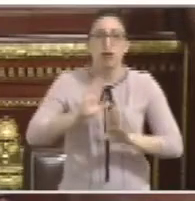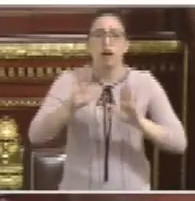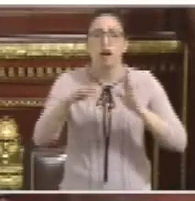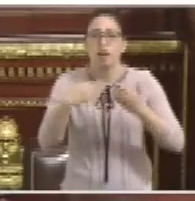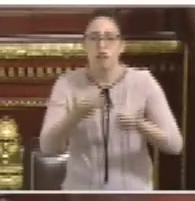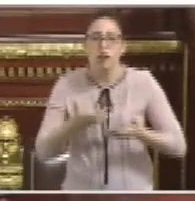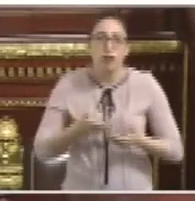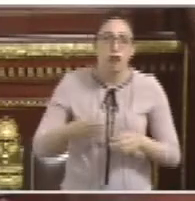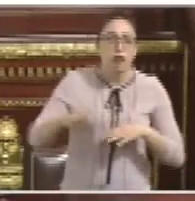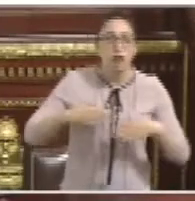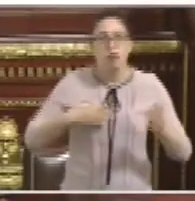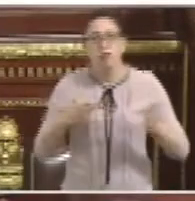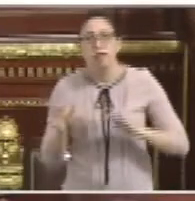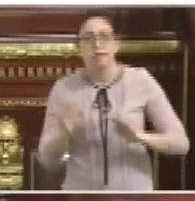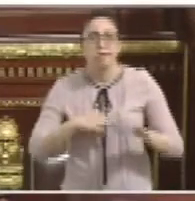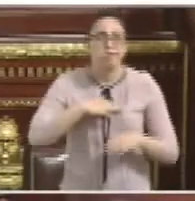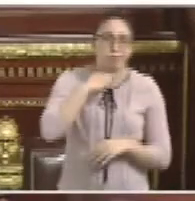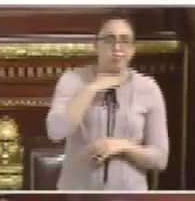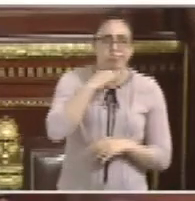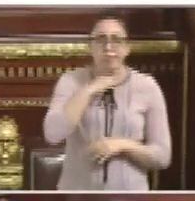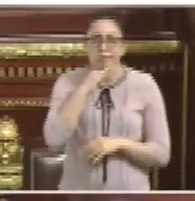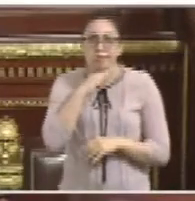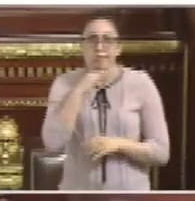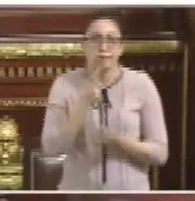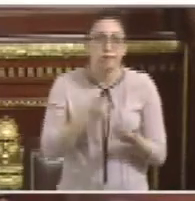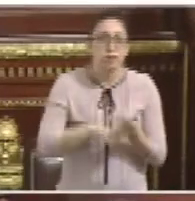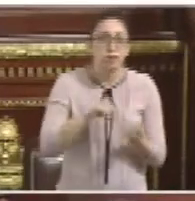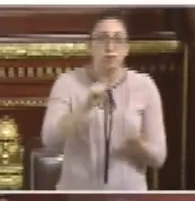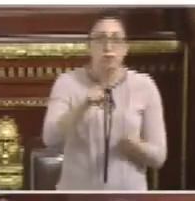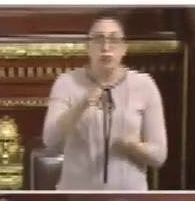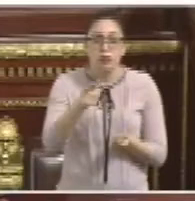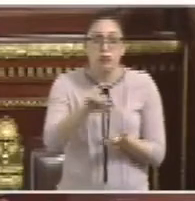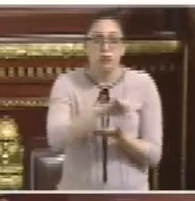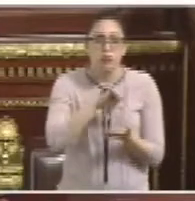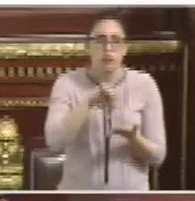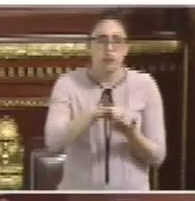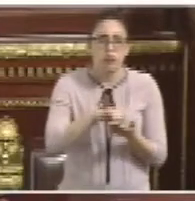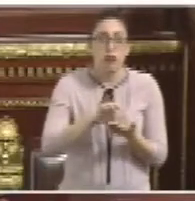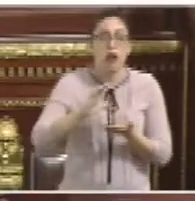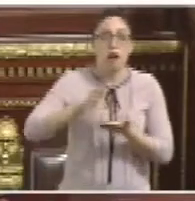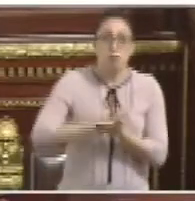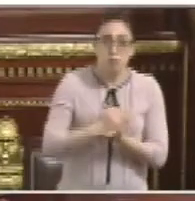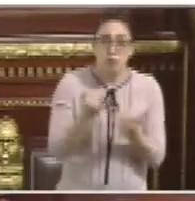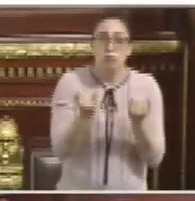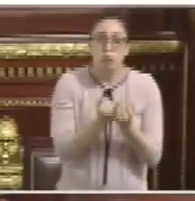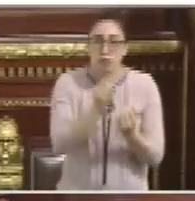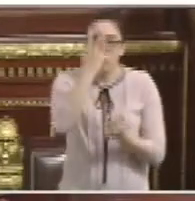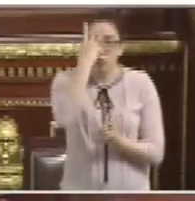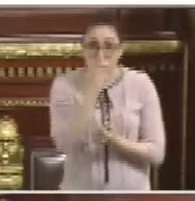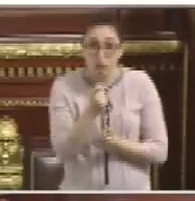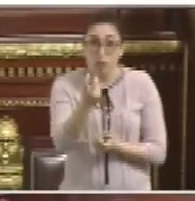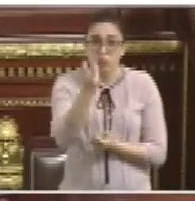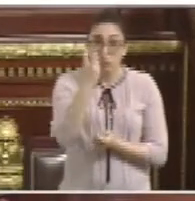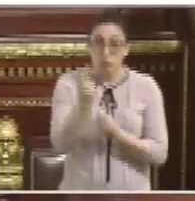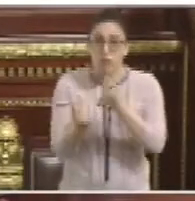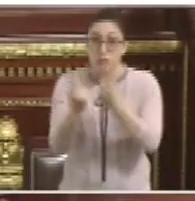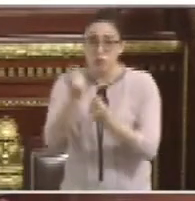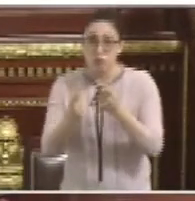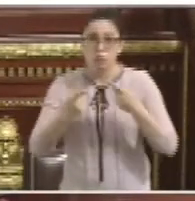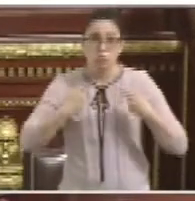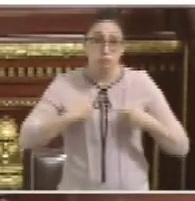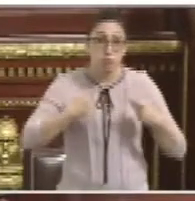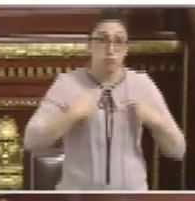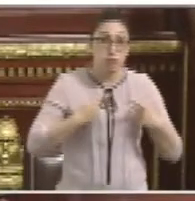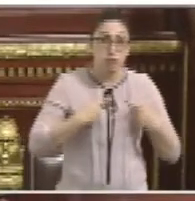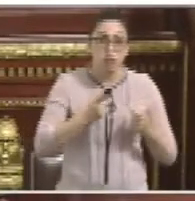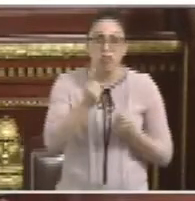vía pública dentro de las inmediaciones de los centros, aunado a que lamentablemente varias de estas personas incurren